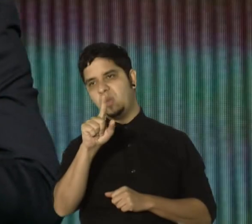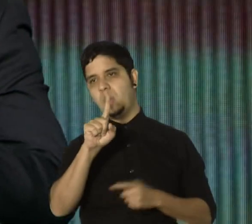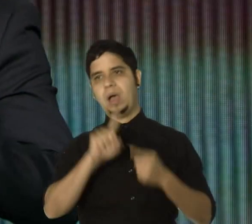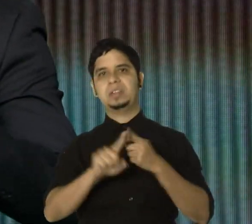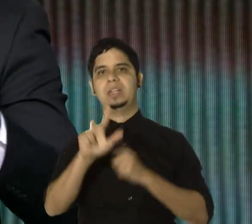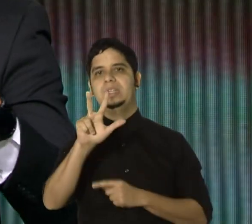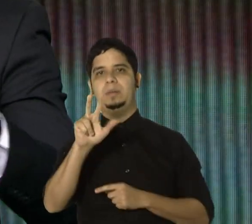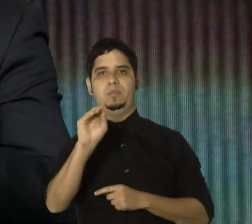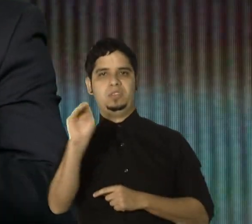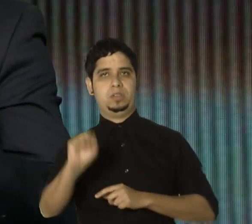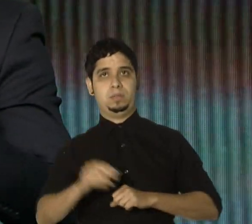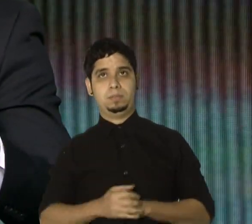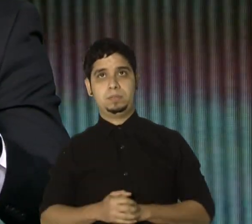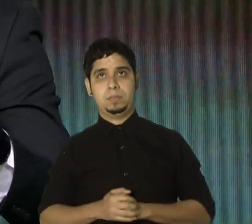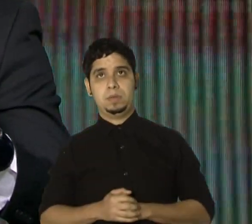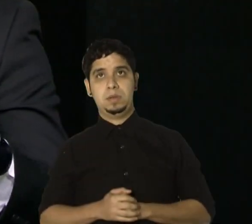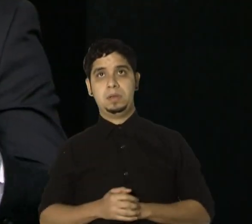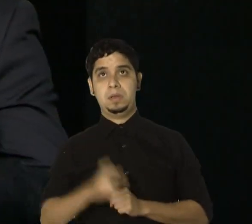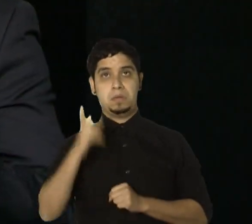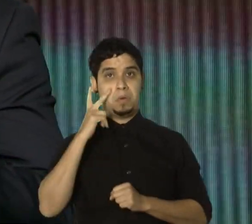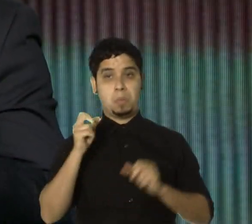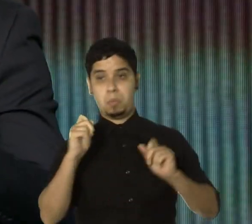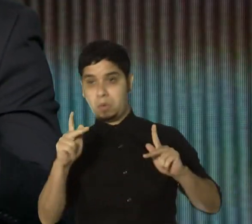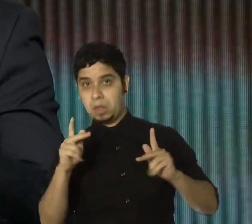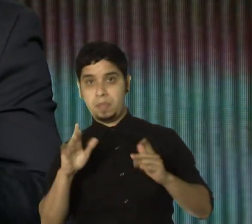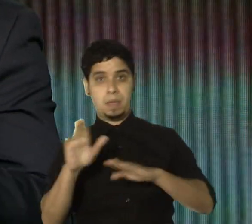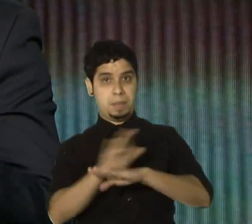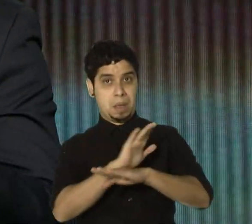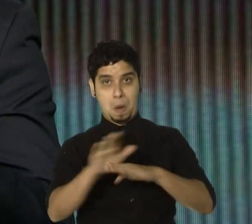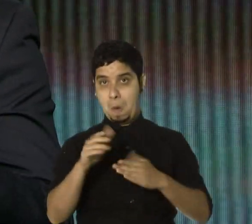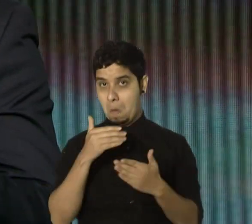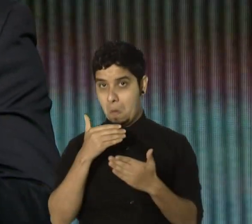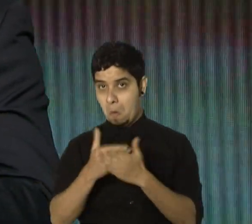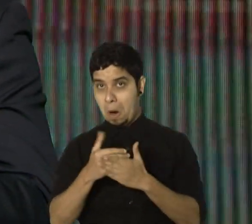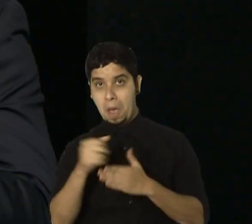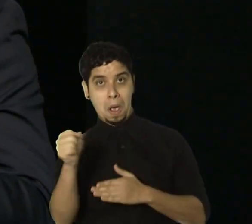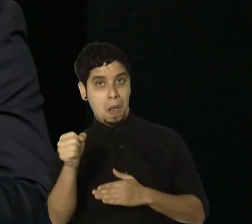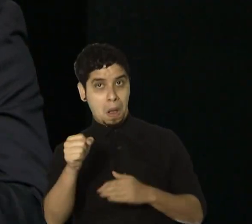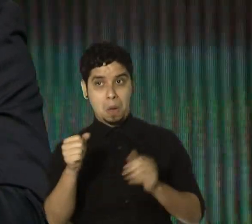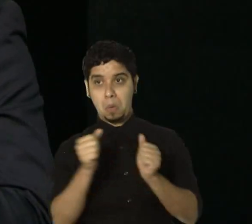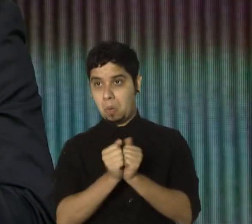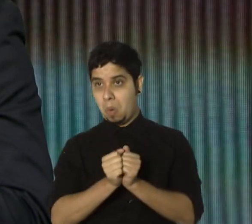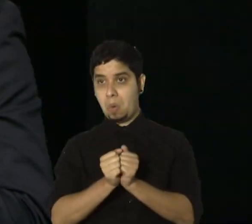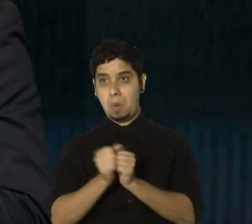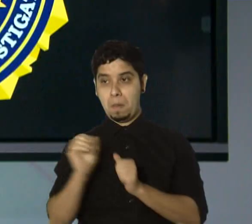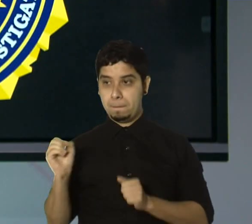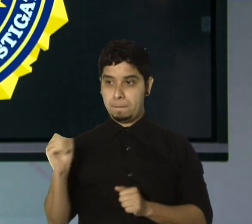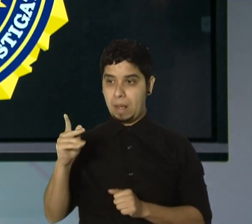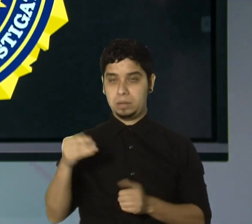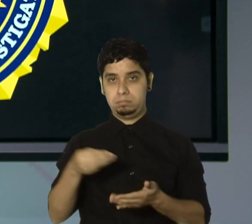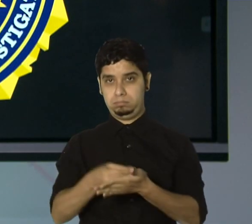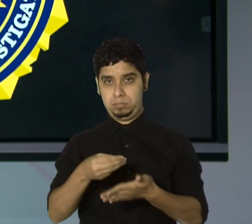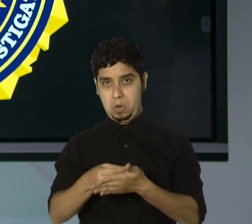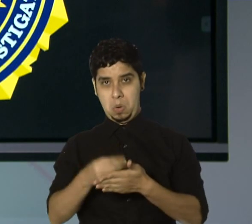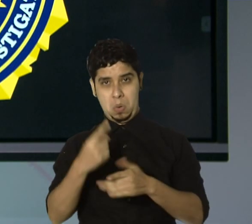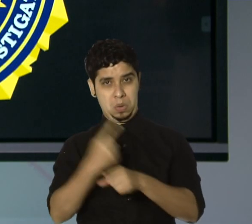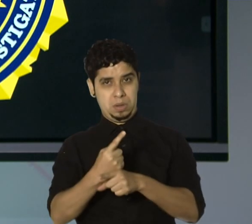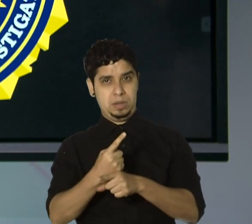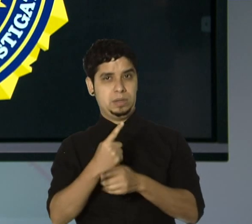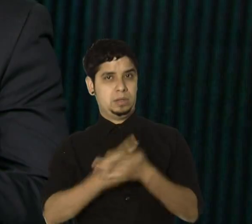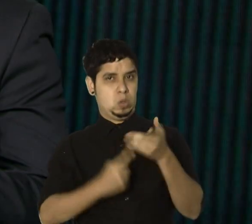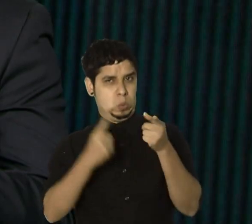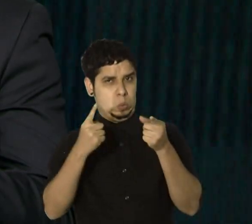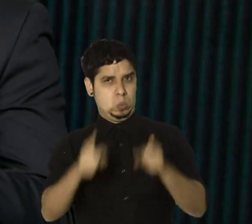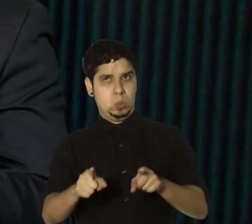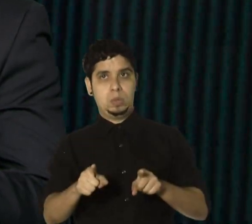Inicialmente, el esquema aparenta ser una oportunidad de negocio extremadamente beneficiosa con un retorno excelente. Y los